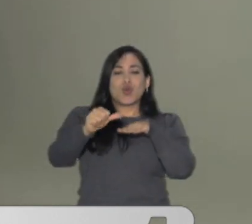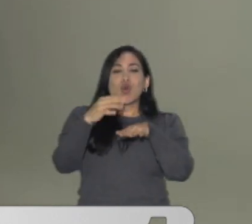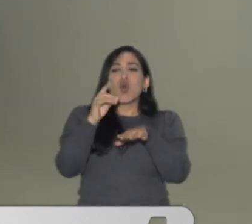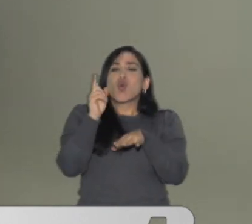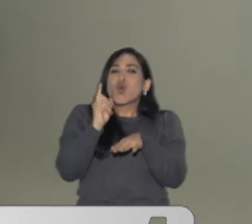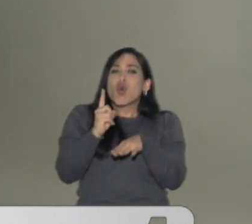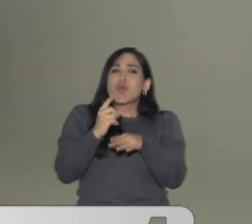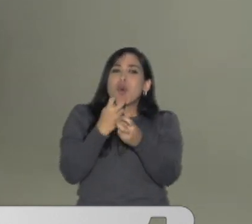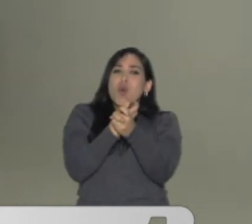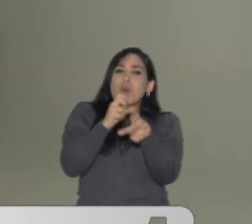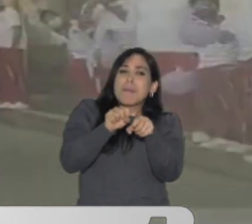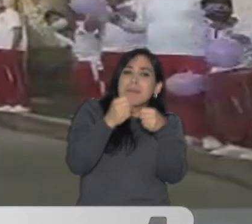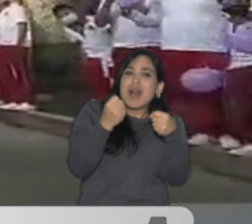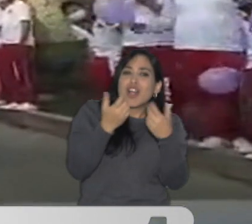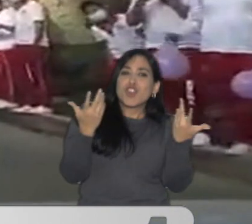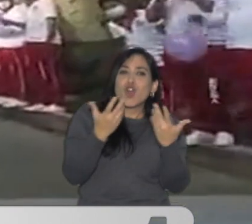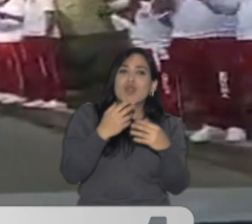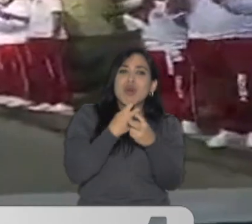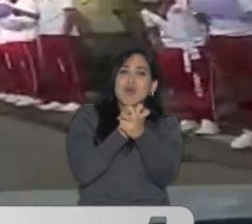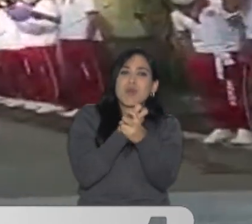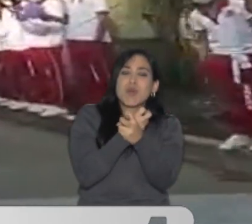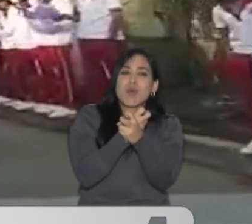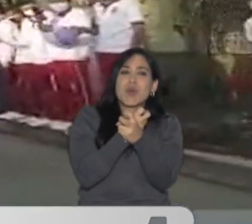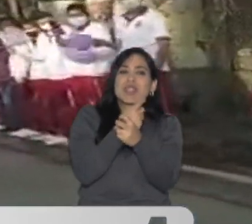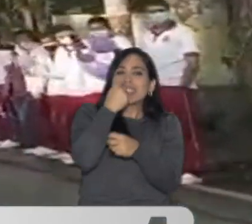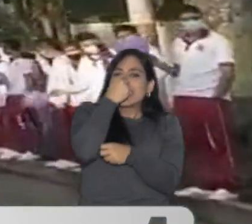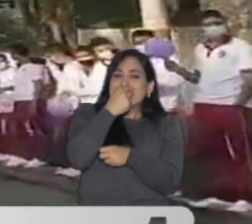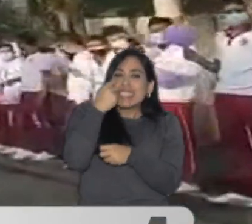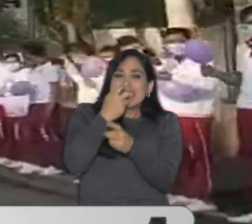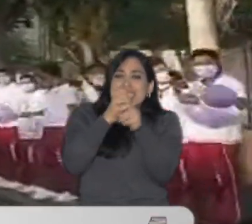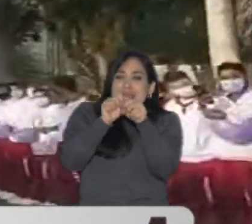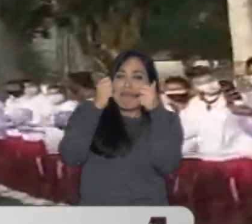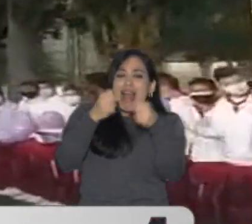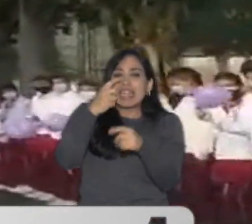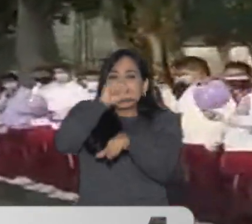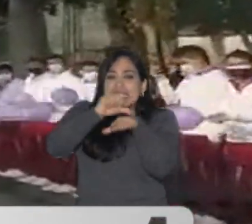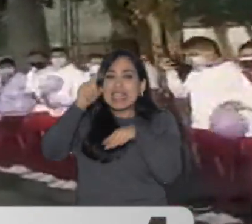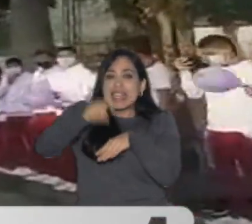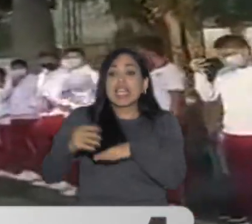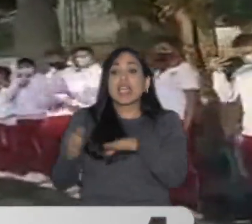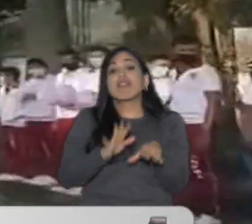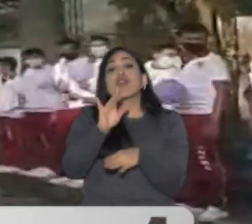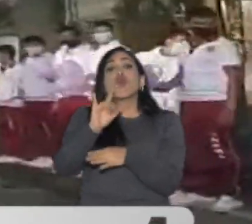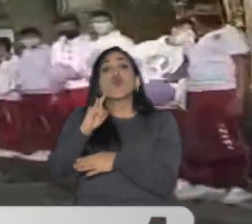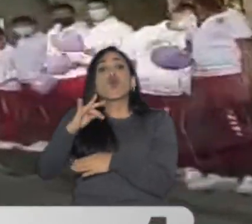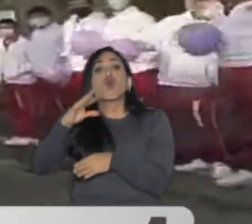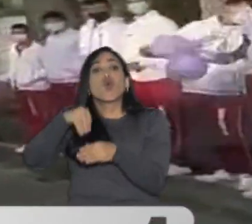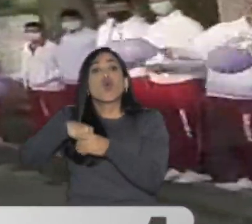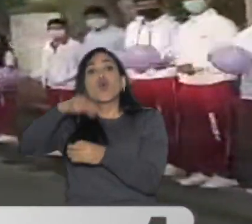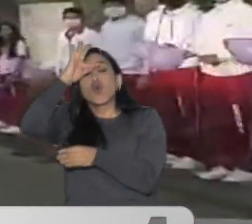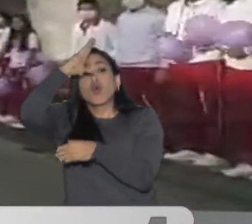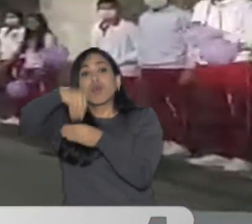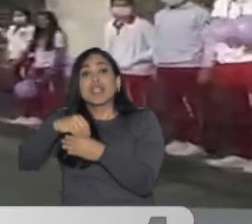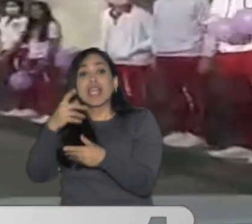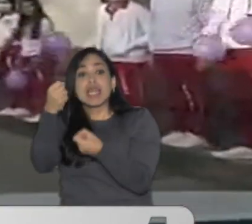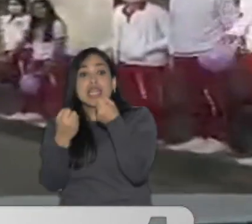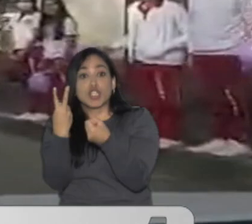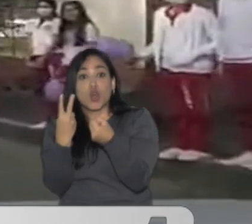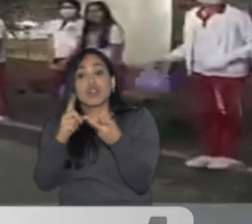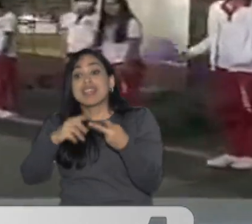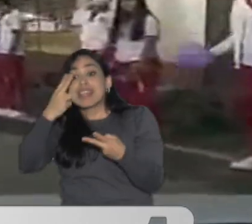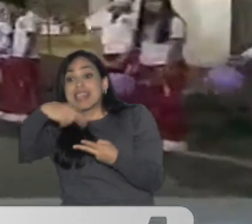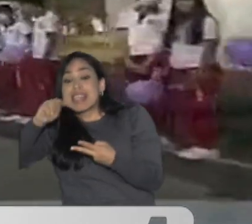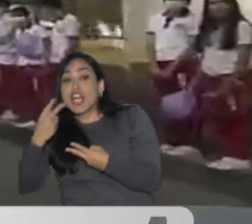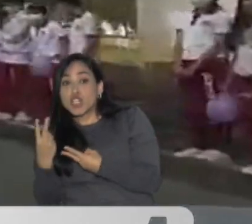plástica por fractura de los huesos de la nariz. En cuidados intensivos permanece el conductor del vehículo y las 2 hijas de este, a las